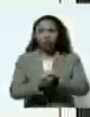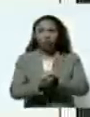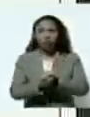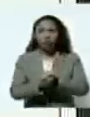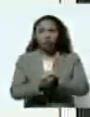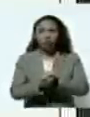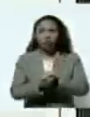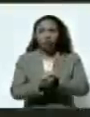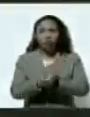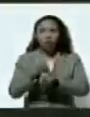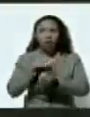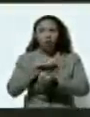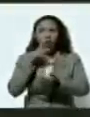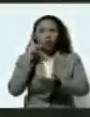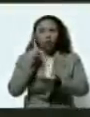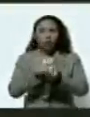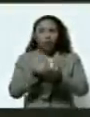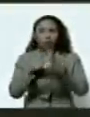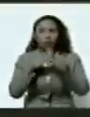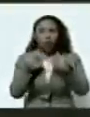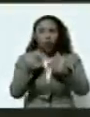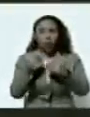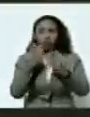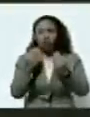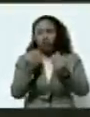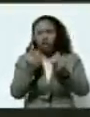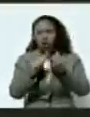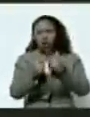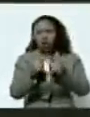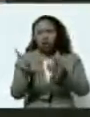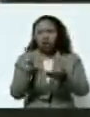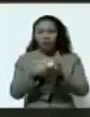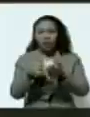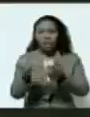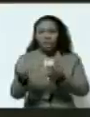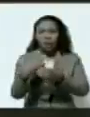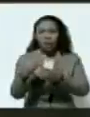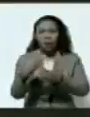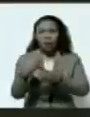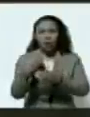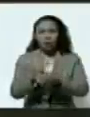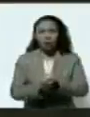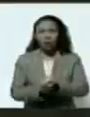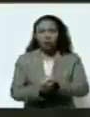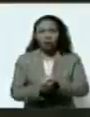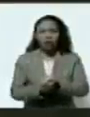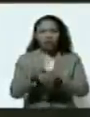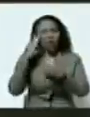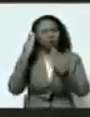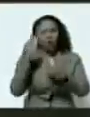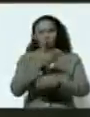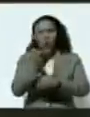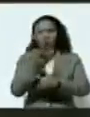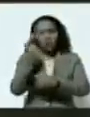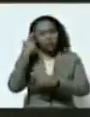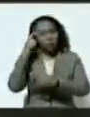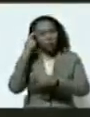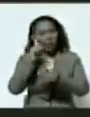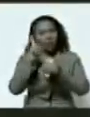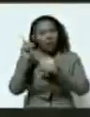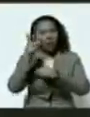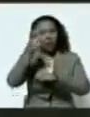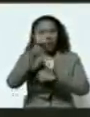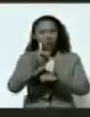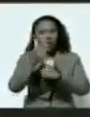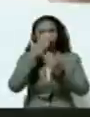A nosotros todo nos llega, o bueno, o muchas cosas nos llegan. Y no sé si ustedes se acuerdan de este